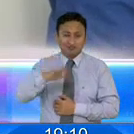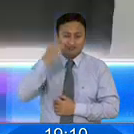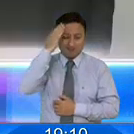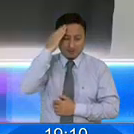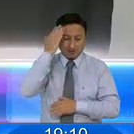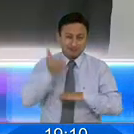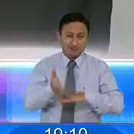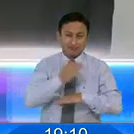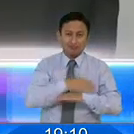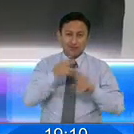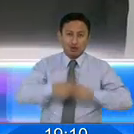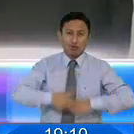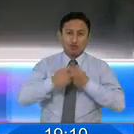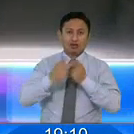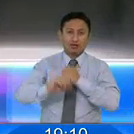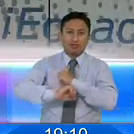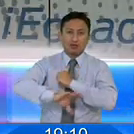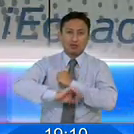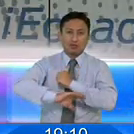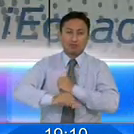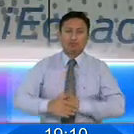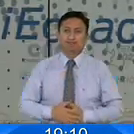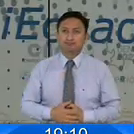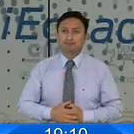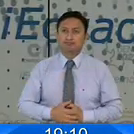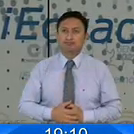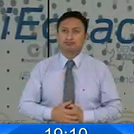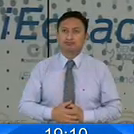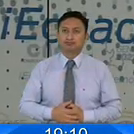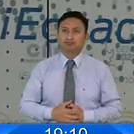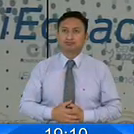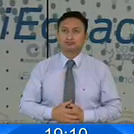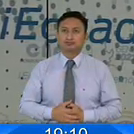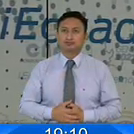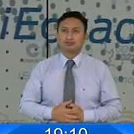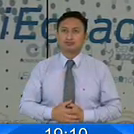inicio de la campaña electoral. Informó Priscila Cadena.